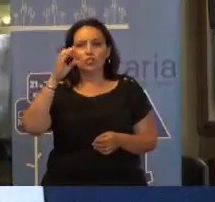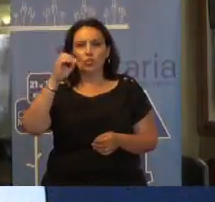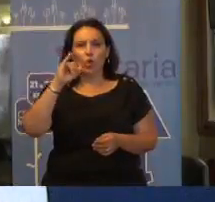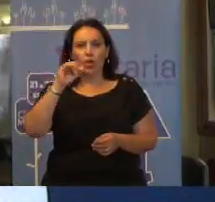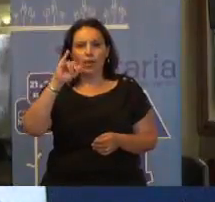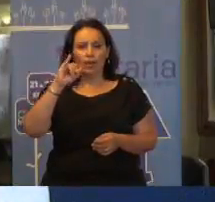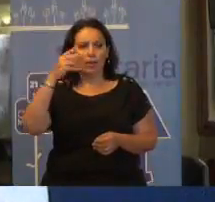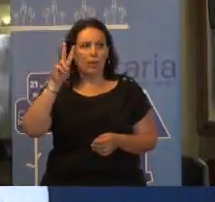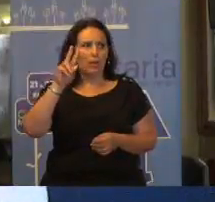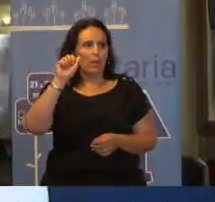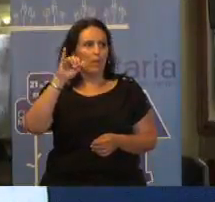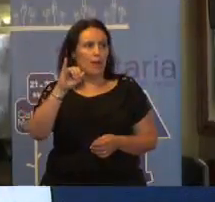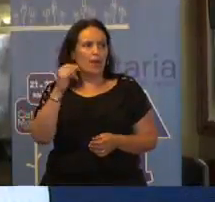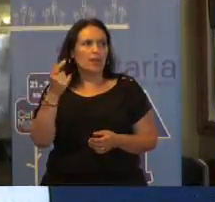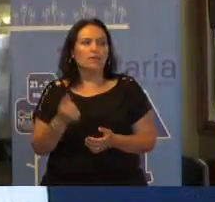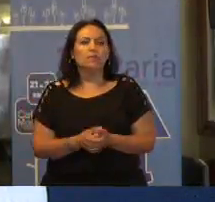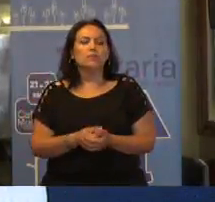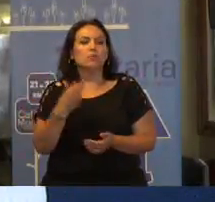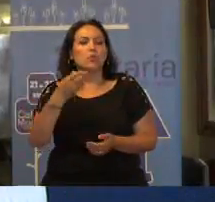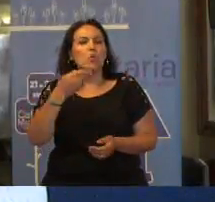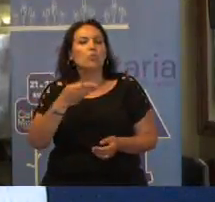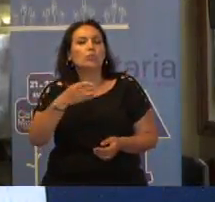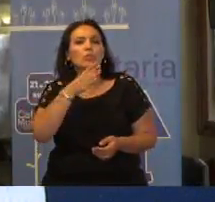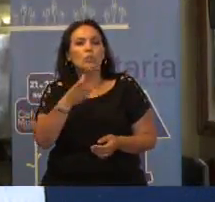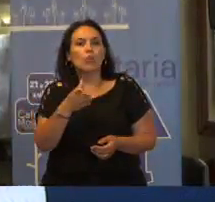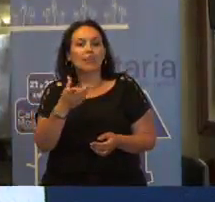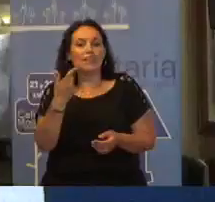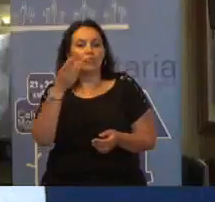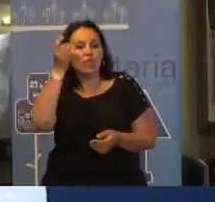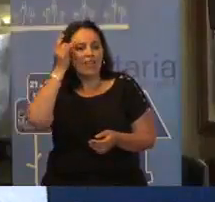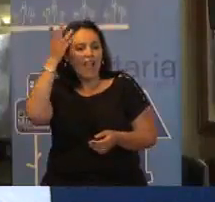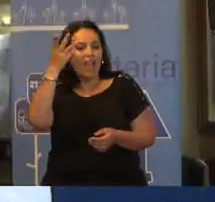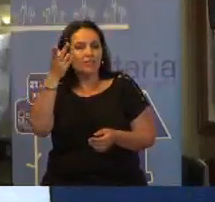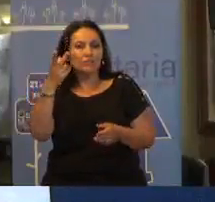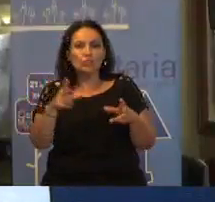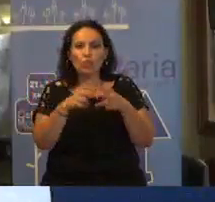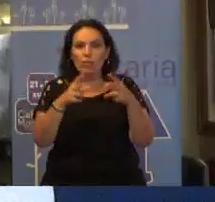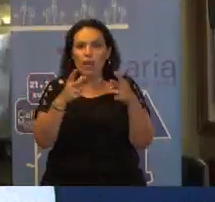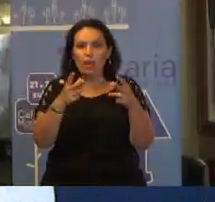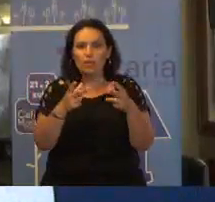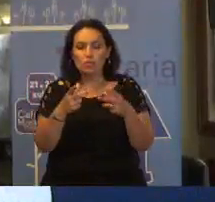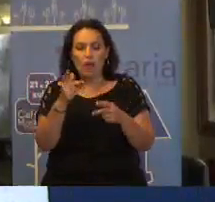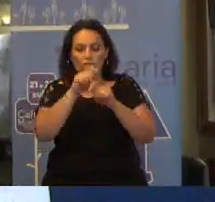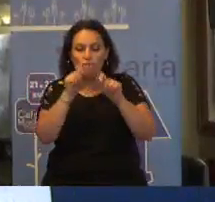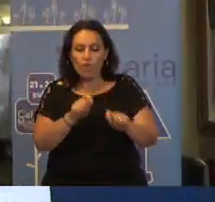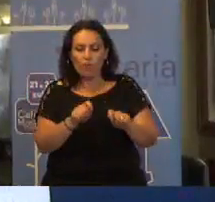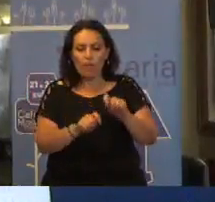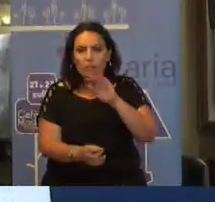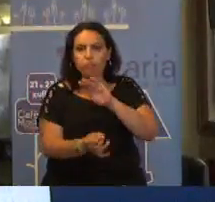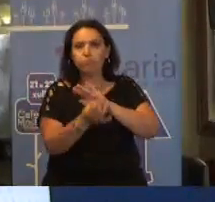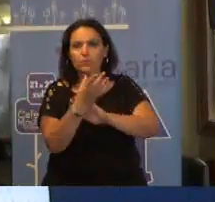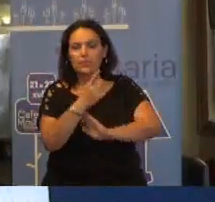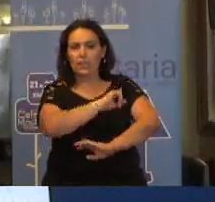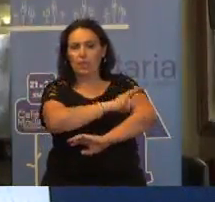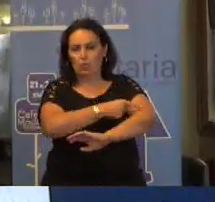fixe un plan de deporte con unha idea fundamentalmente social, non de infraestructuras. Quer dizer que aquí